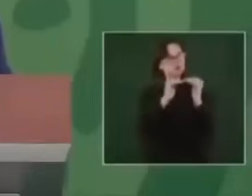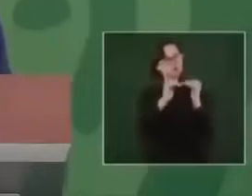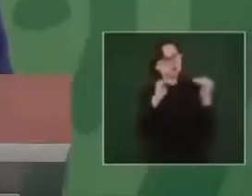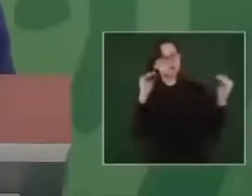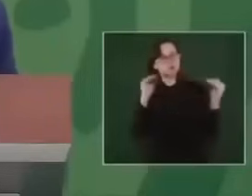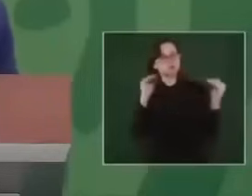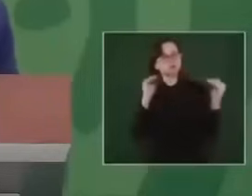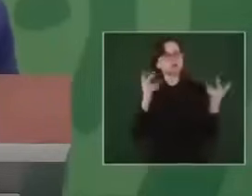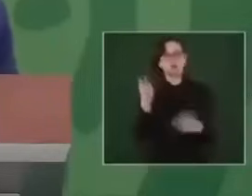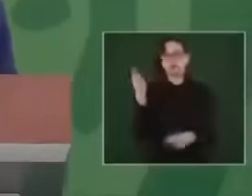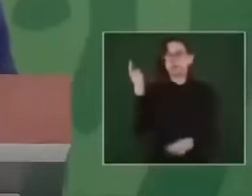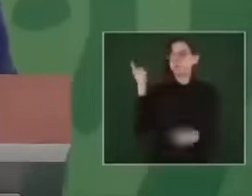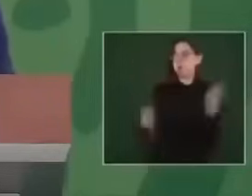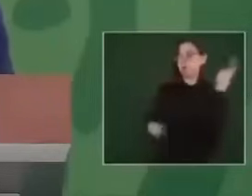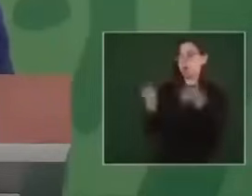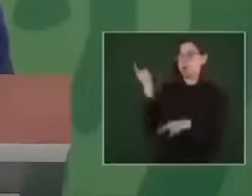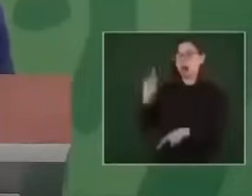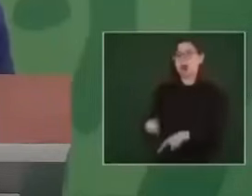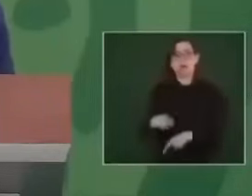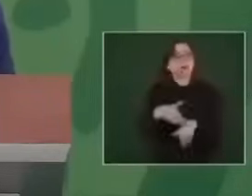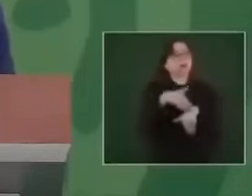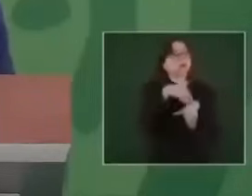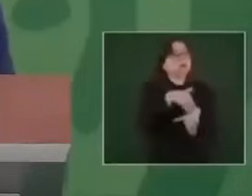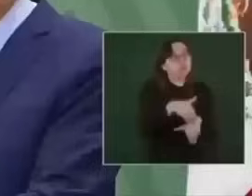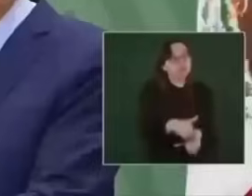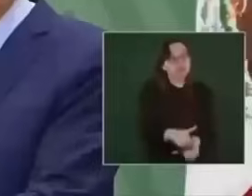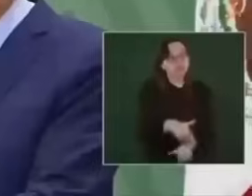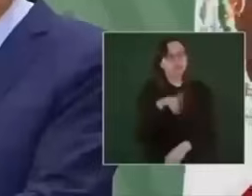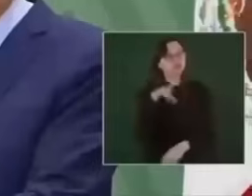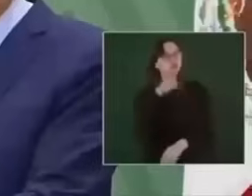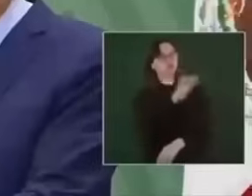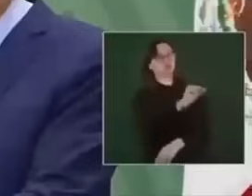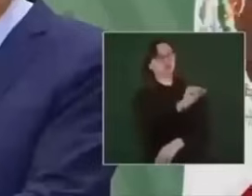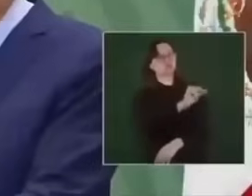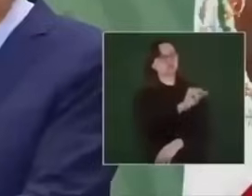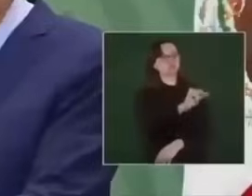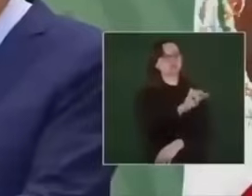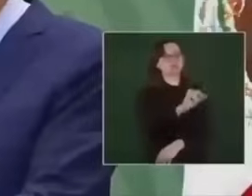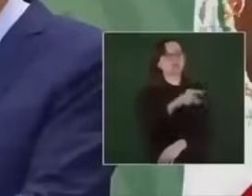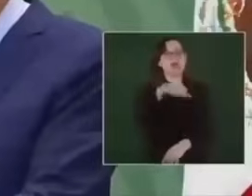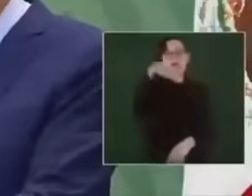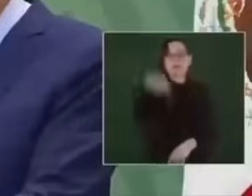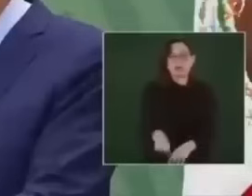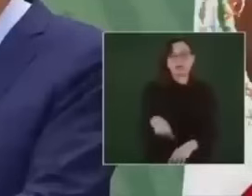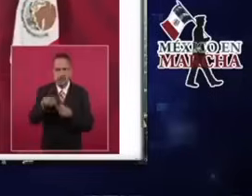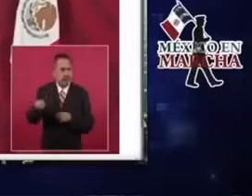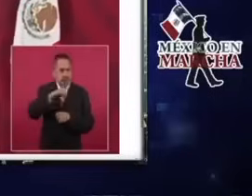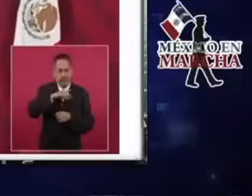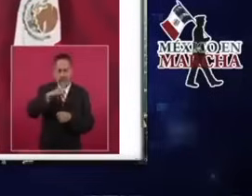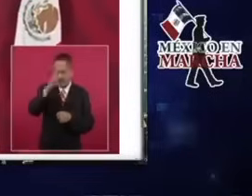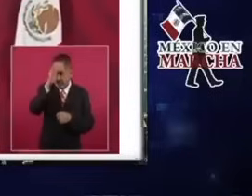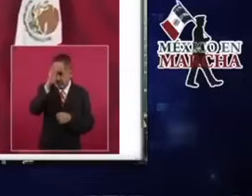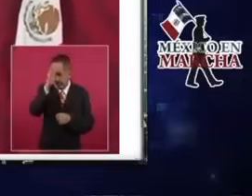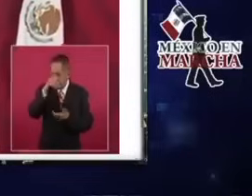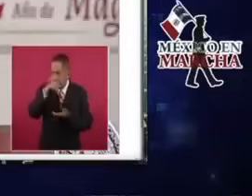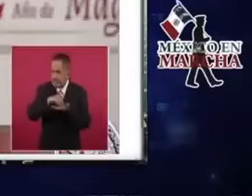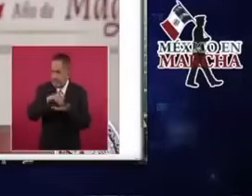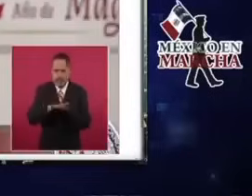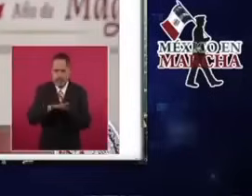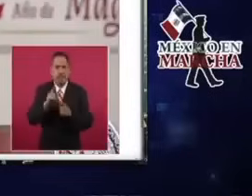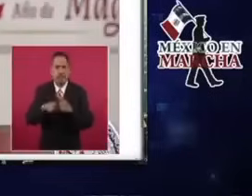no recibimos órdenes de nadie aquí manda el pueblo de México que